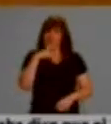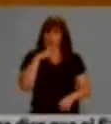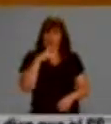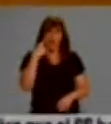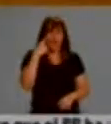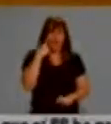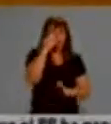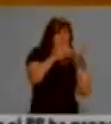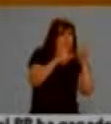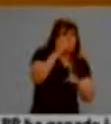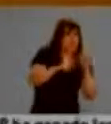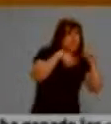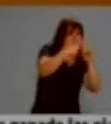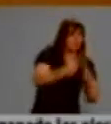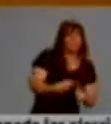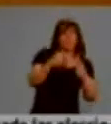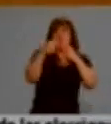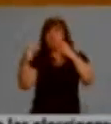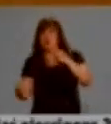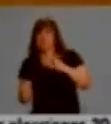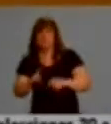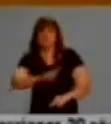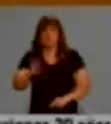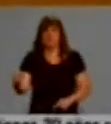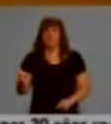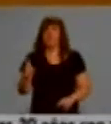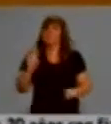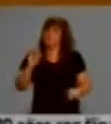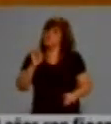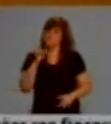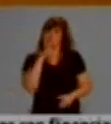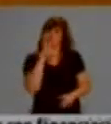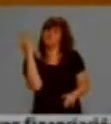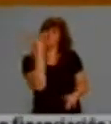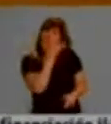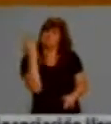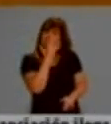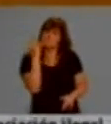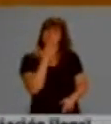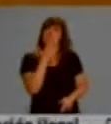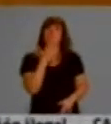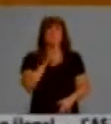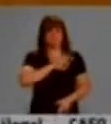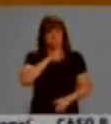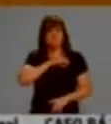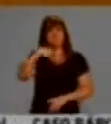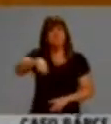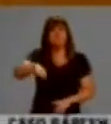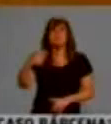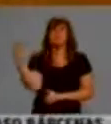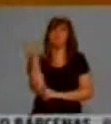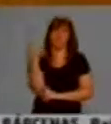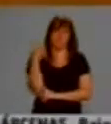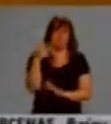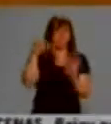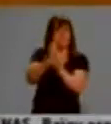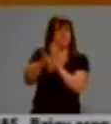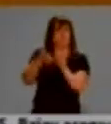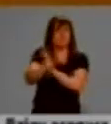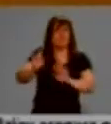y a restar. Pero reitero, hay ahí unas sombras de sospecha que usted, señor presidente, debe de manera